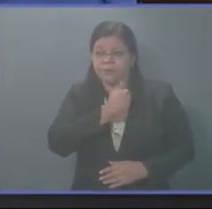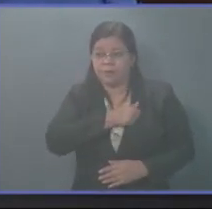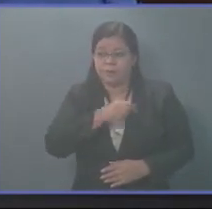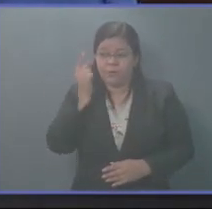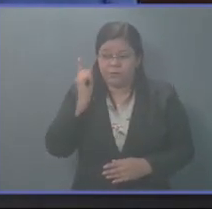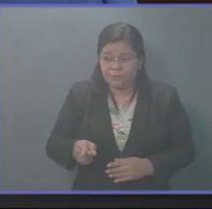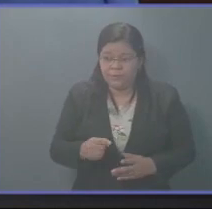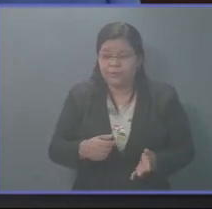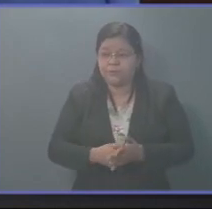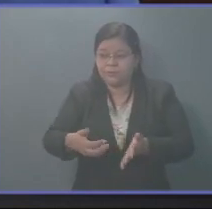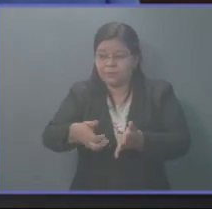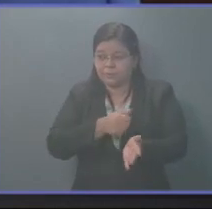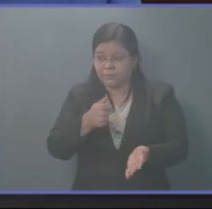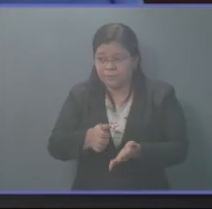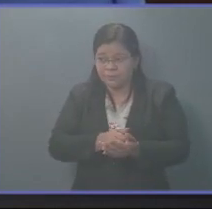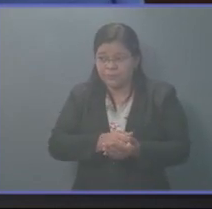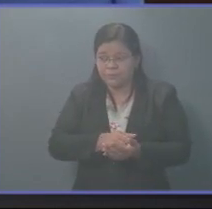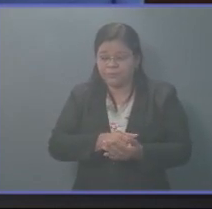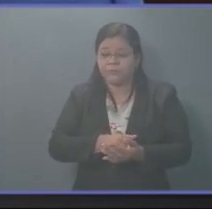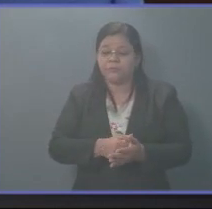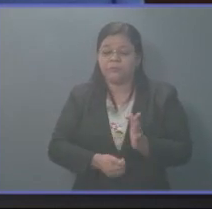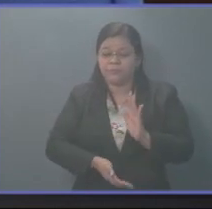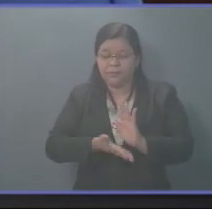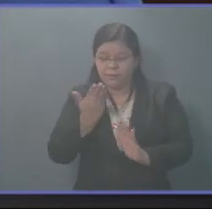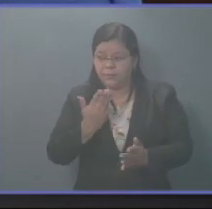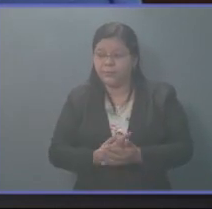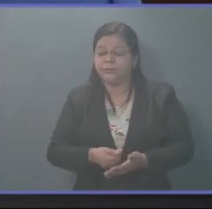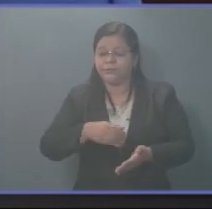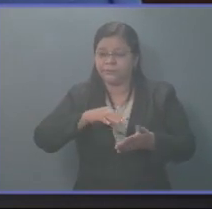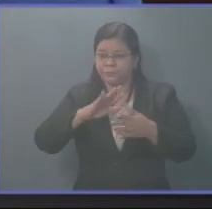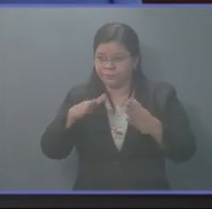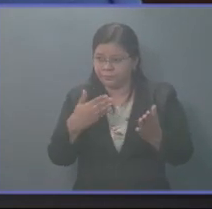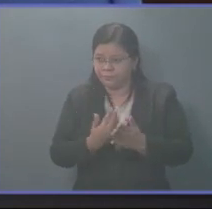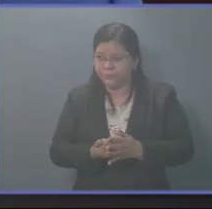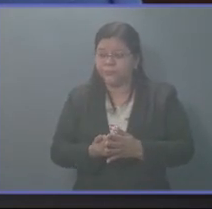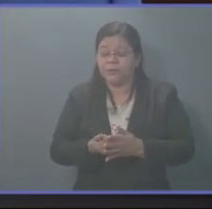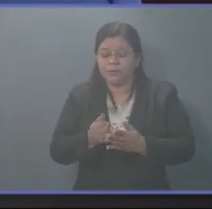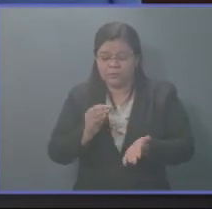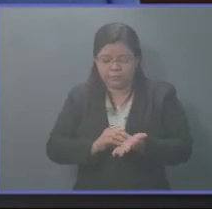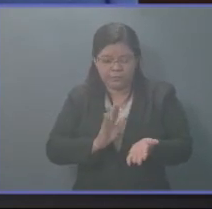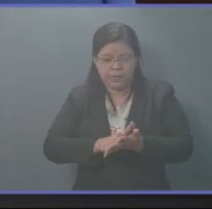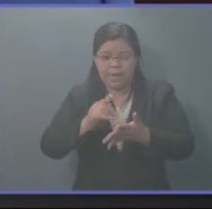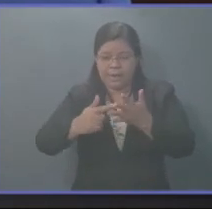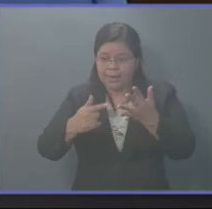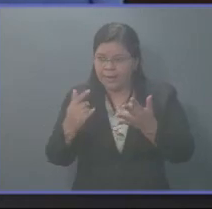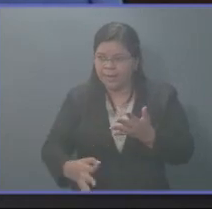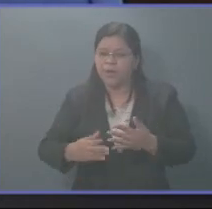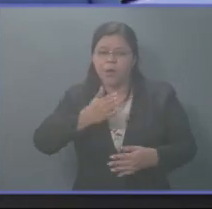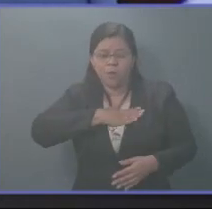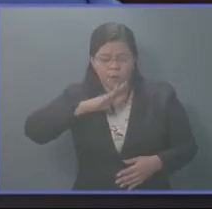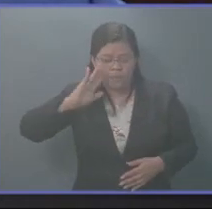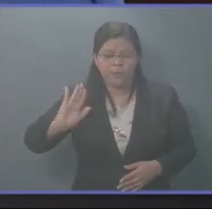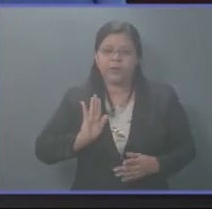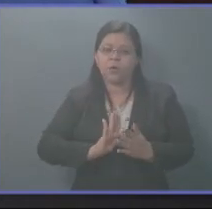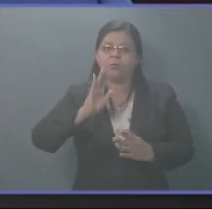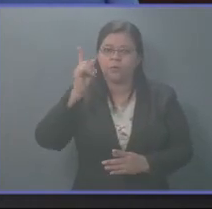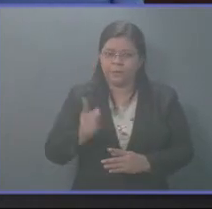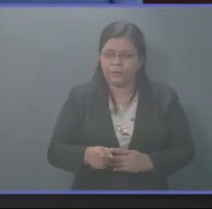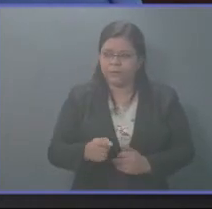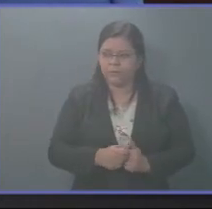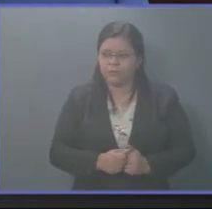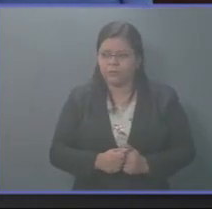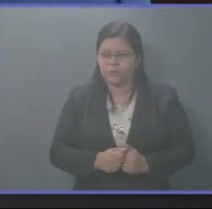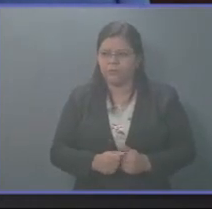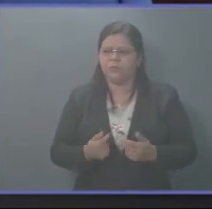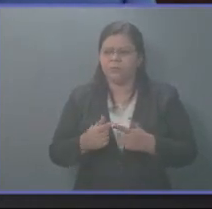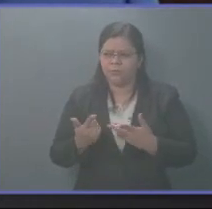obligación tributaria municipal aquel que, sin ser contribuyente, debe por mandato expreso de la ley cumplir con las obligaciones de este. Capítulo segundo del